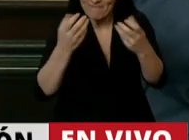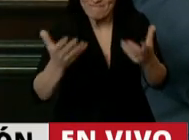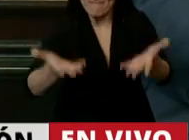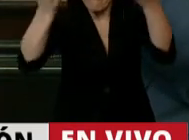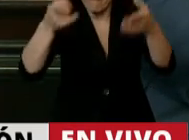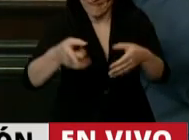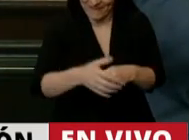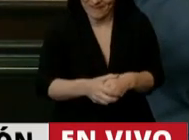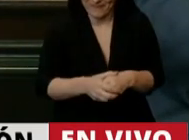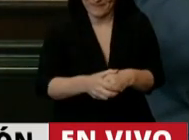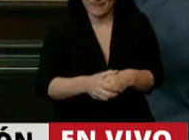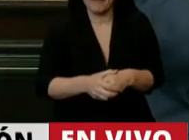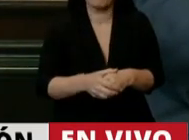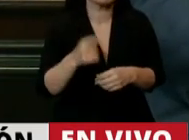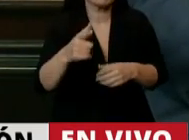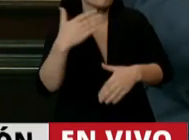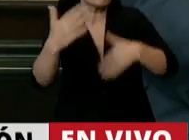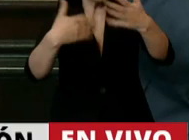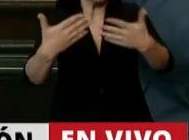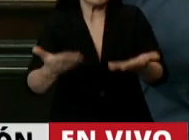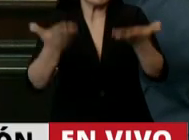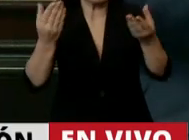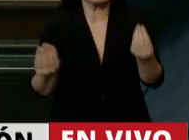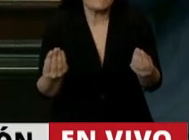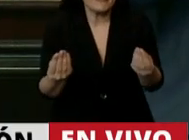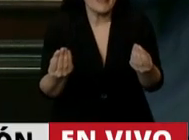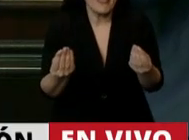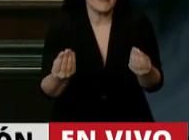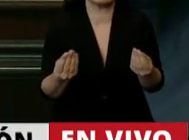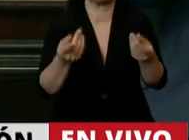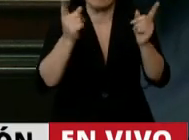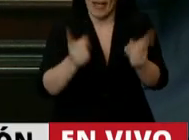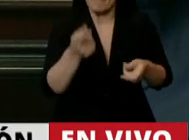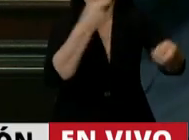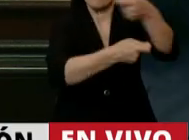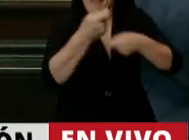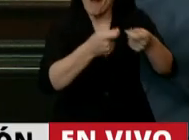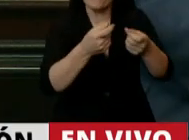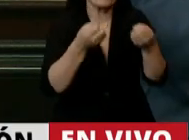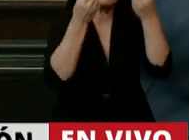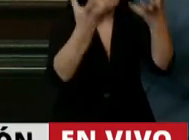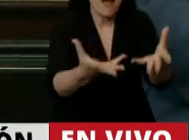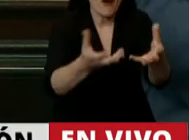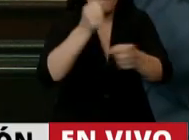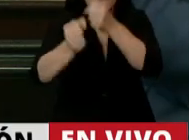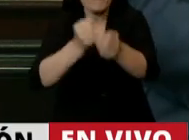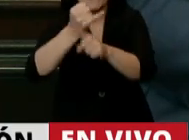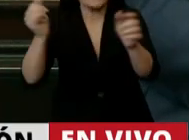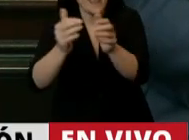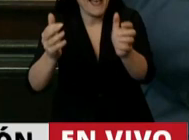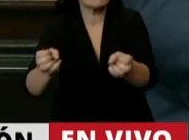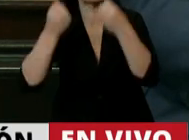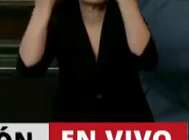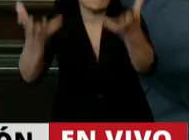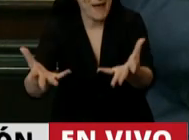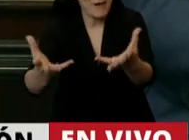En esa recuperación también va a estar la recuperación de los comercios, de las pymes, el momento de la